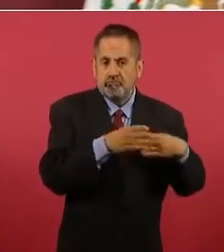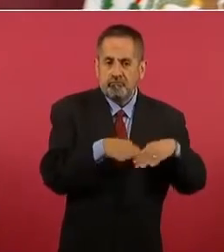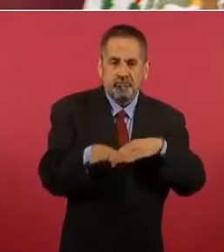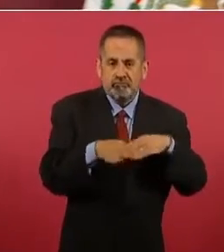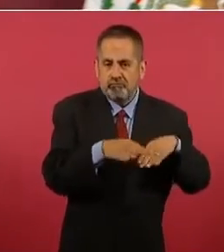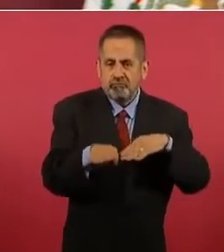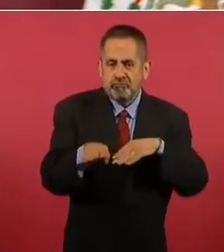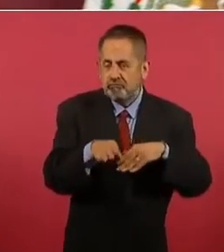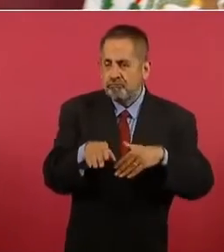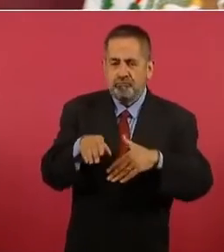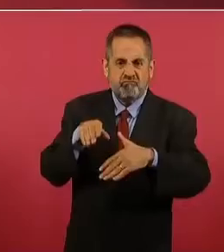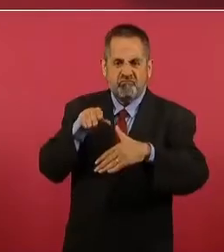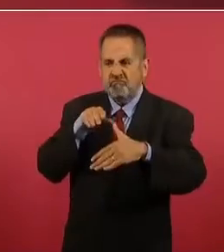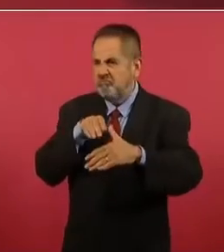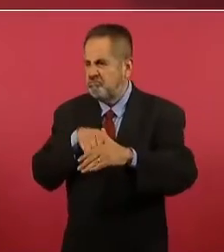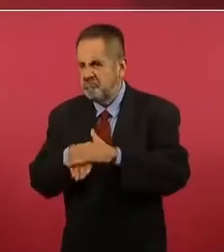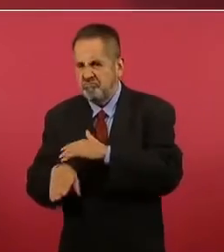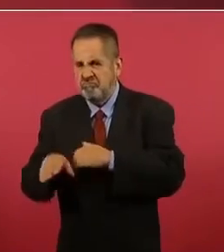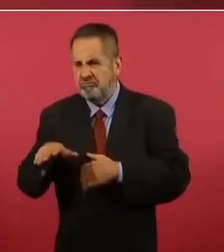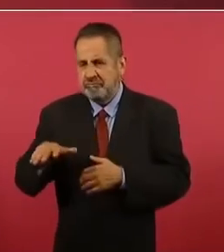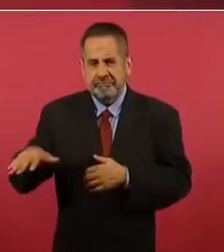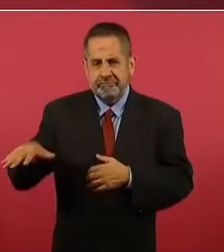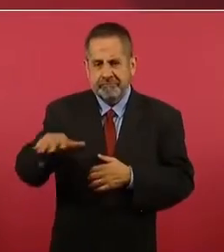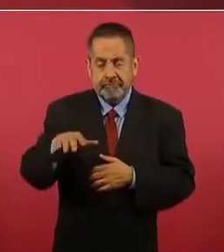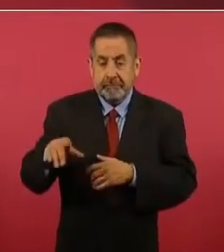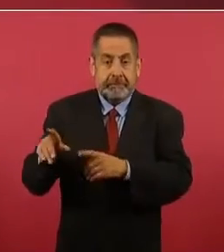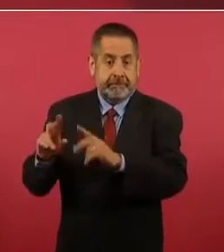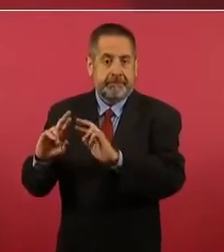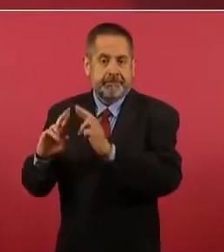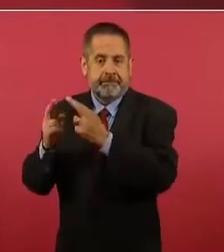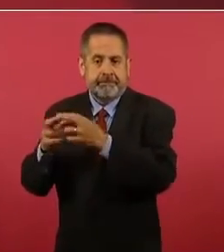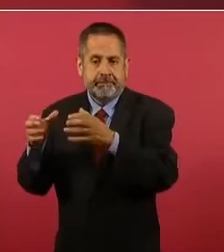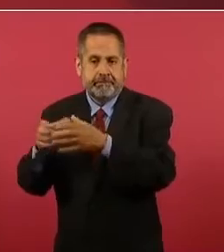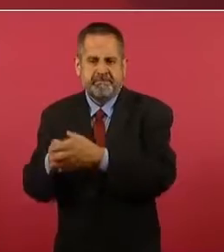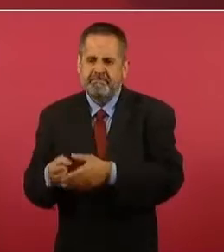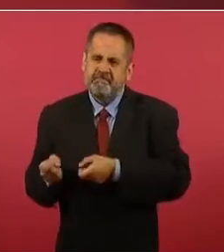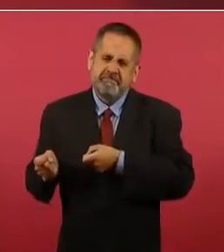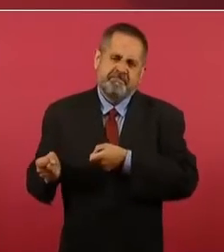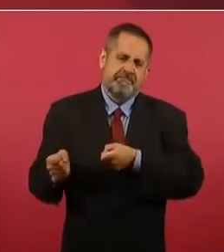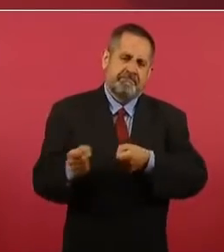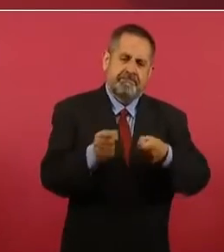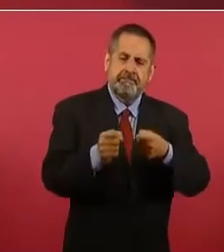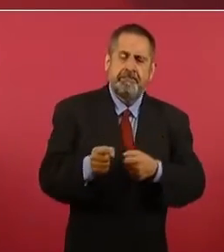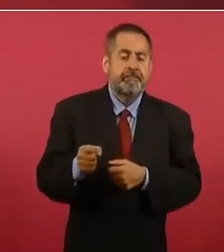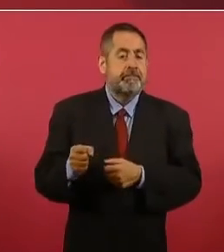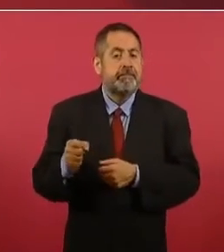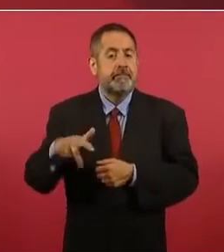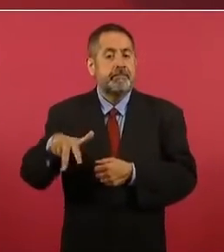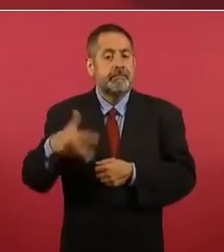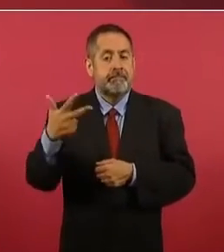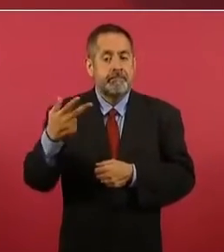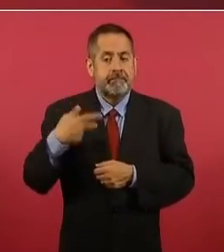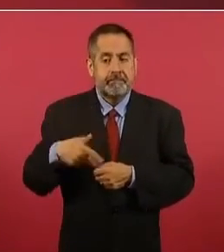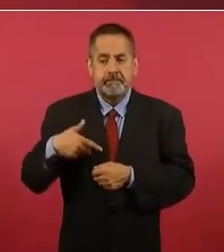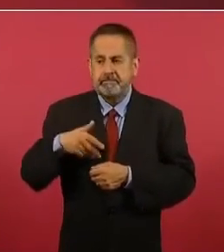irrumpió en una reunión y asesinaron a 13 personas.